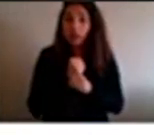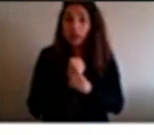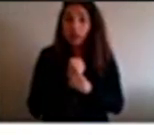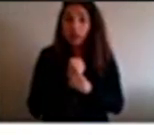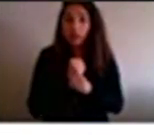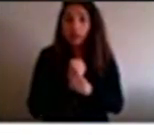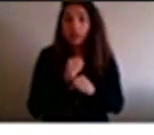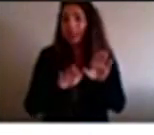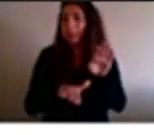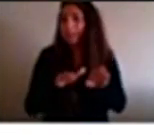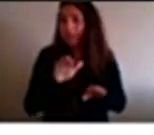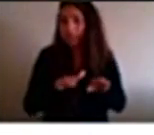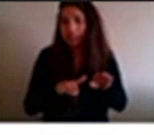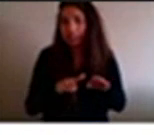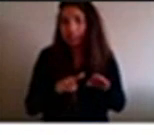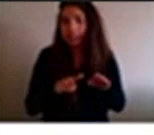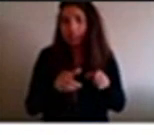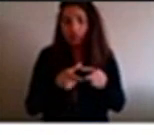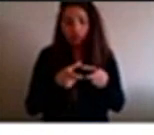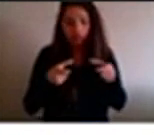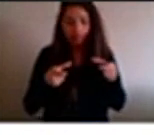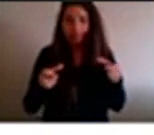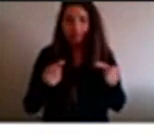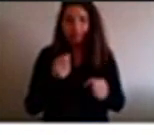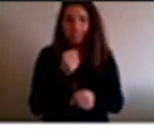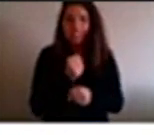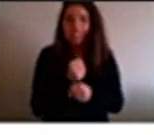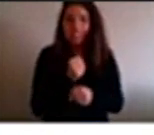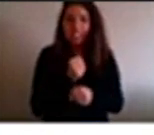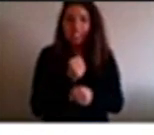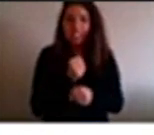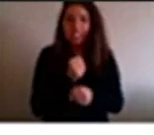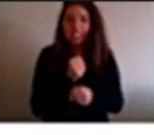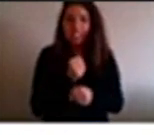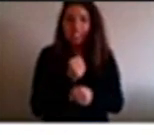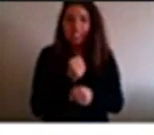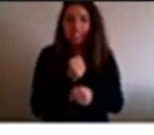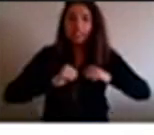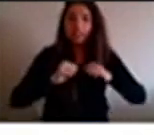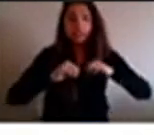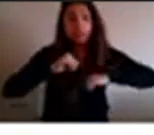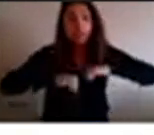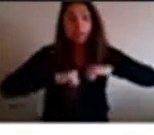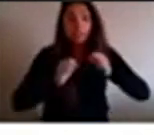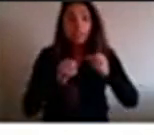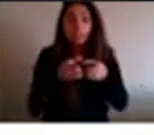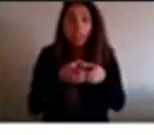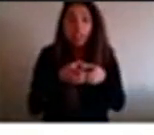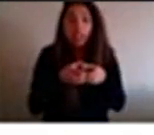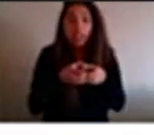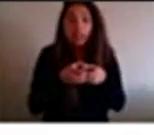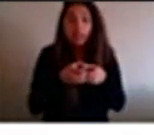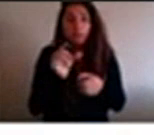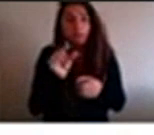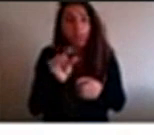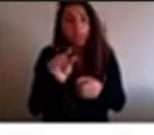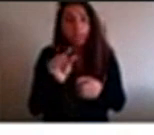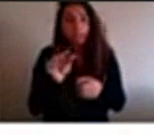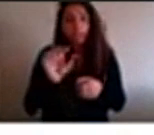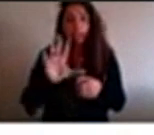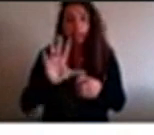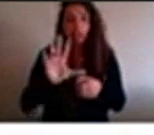de las empresas. Y cuando una empresa, digamos, esté obligado a vincular ese aprendiz de escena, si vincula 5 con